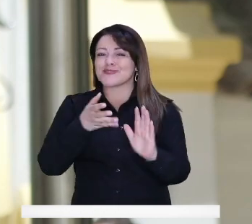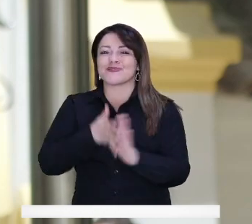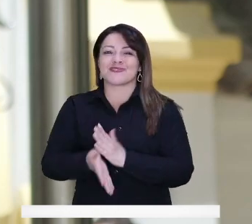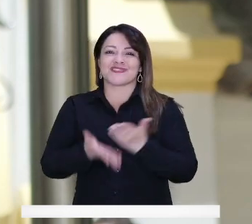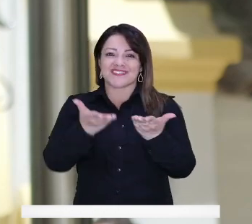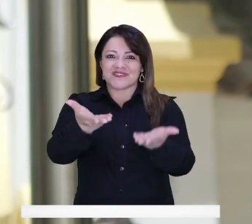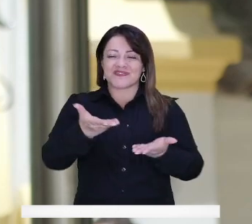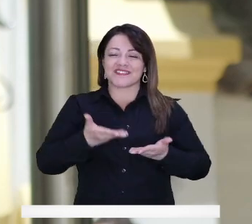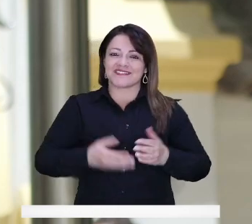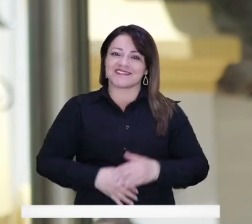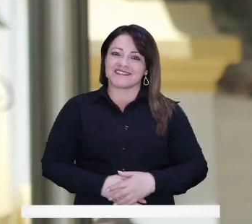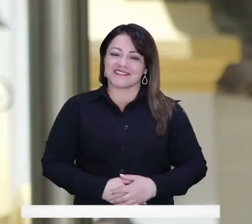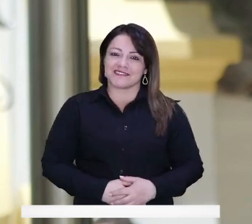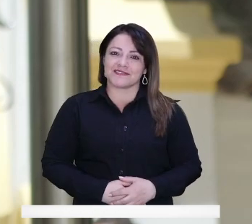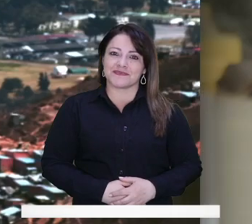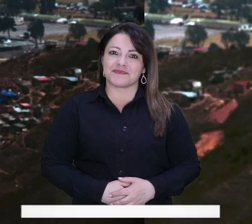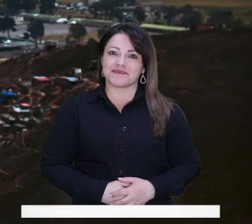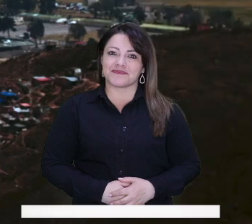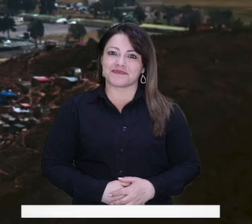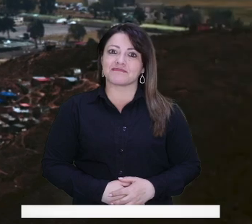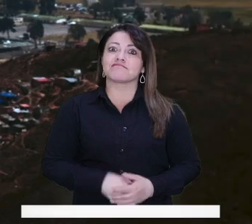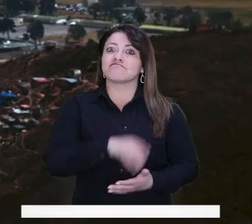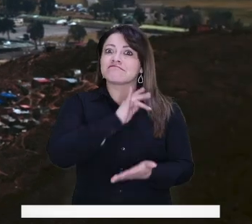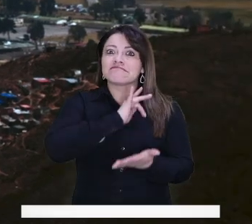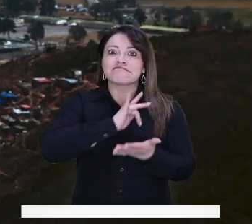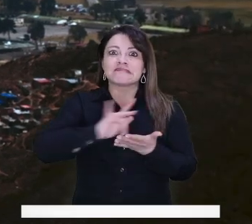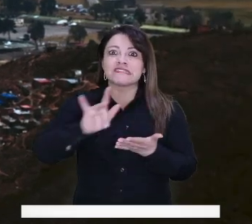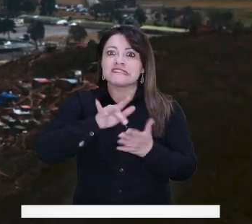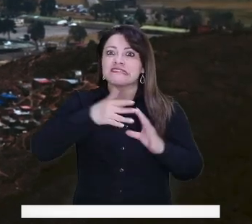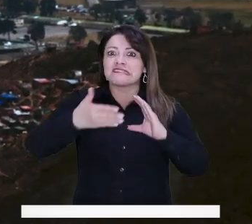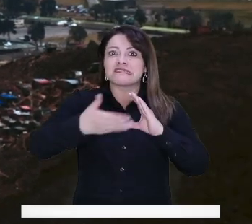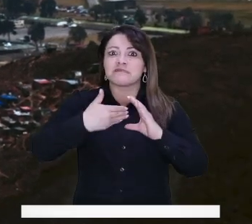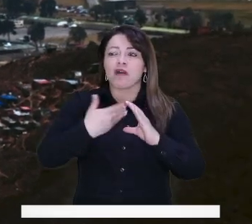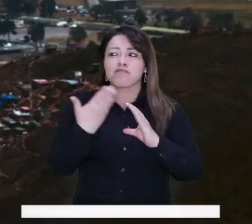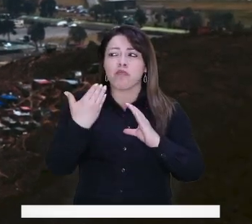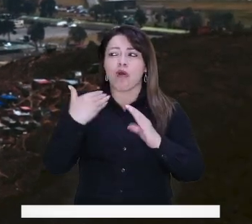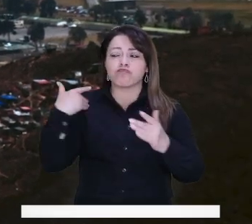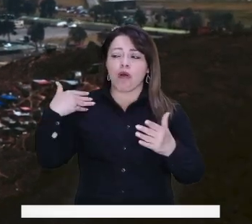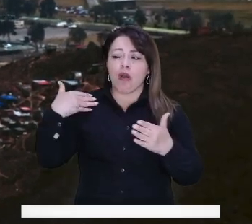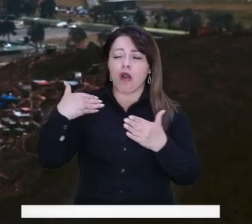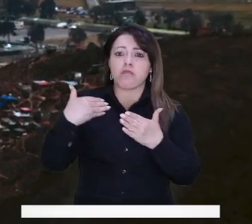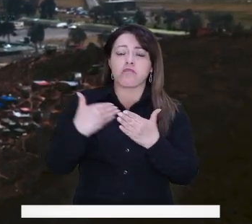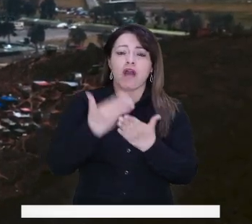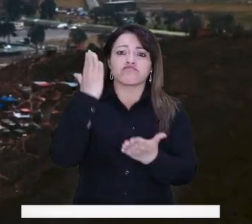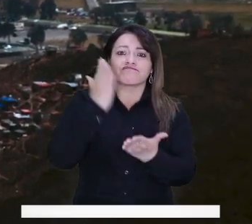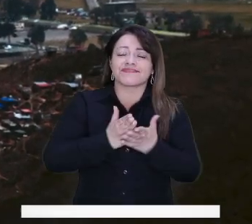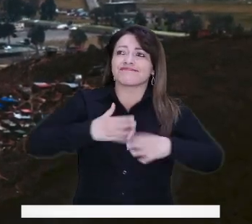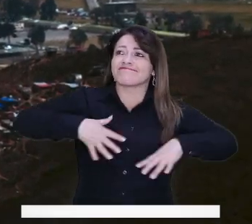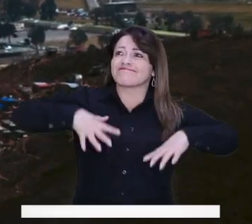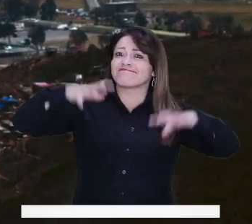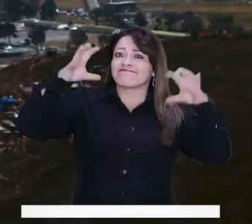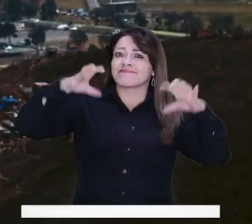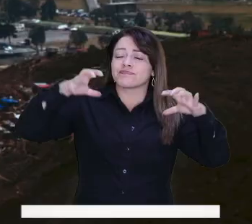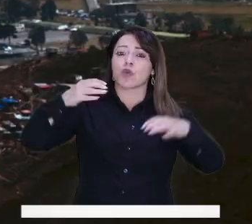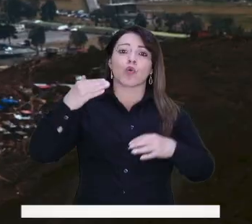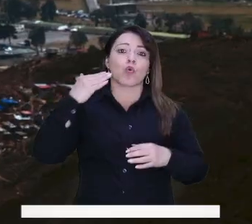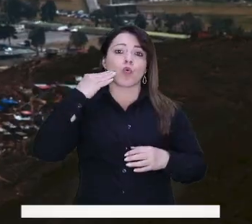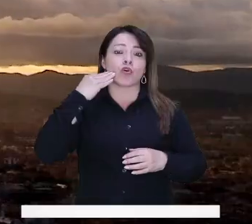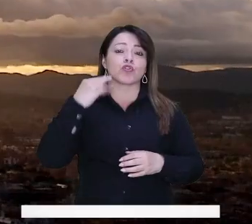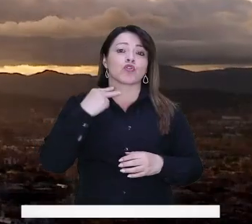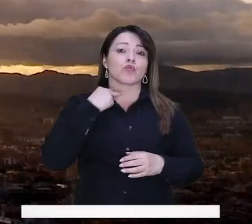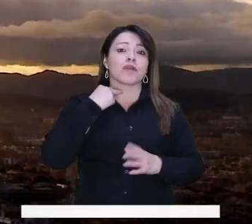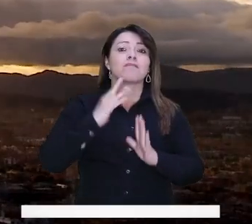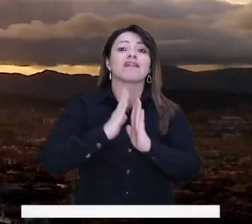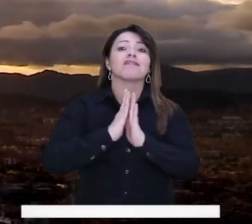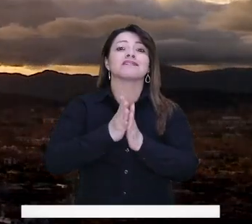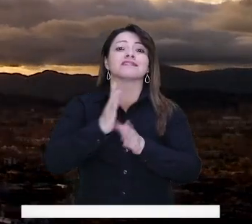aquí en nuestro programa. Bienvenidos. La emergencia climática en años recientes ha recrudecido la ola invernal en los meses de